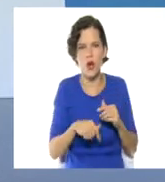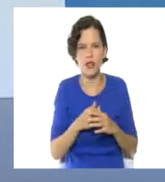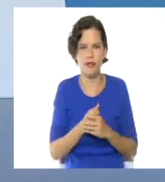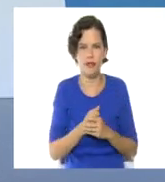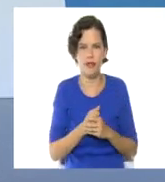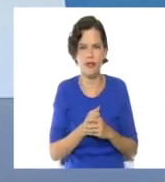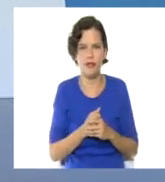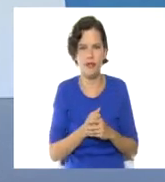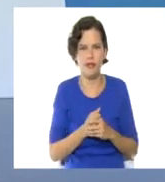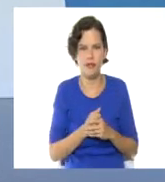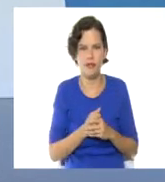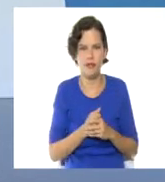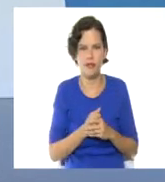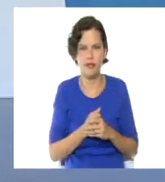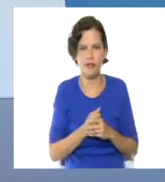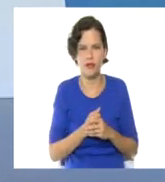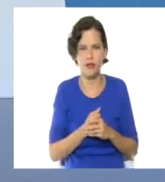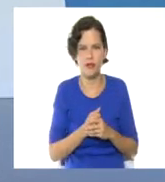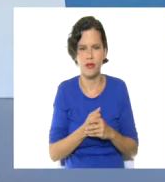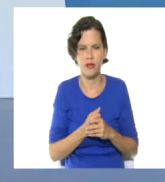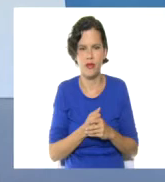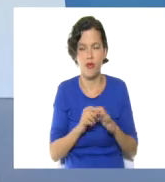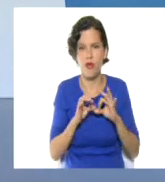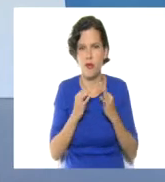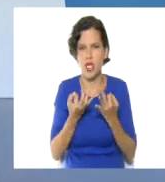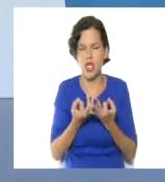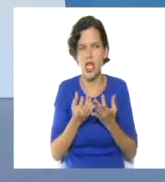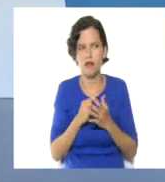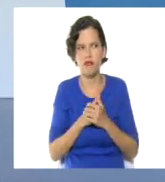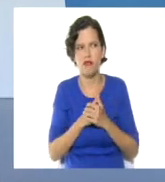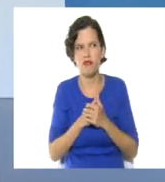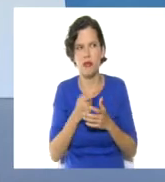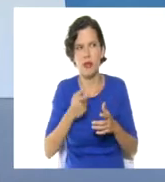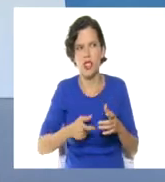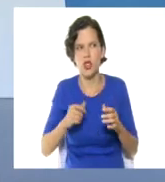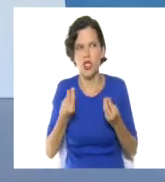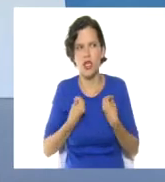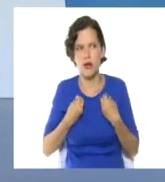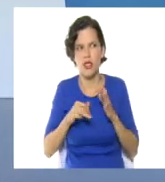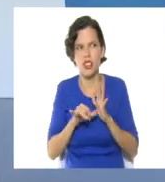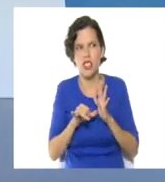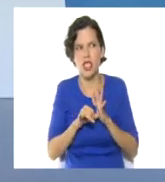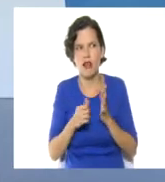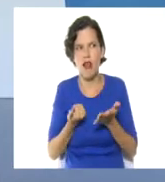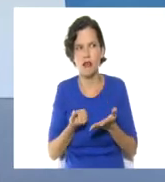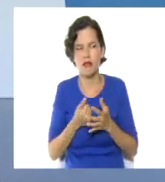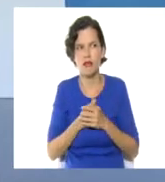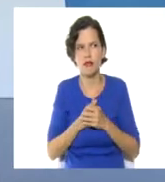orientaremos a la familia. Familia, vecinas, vecino,